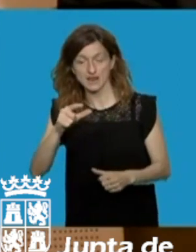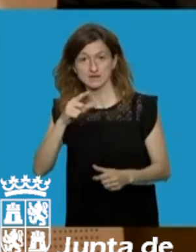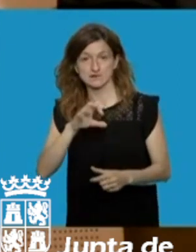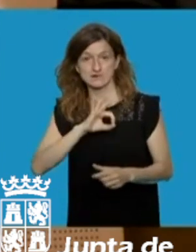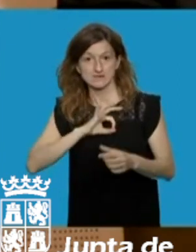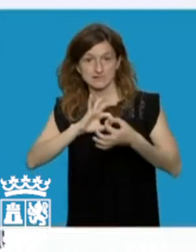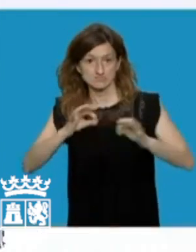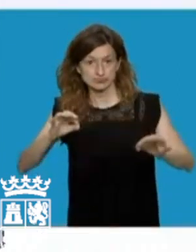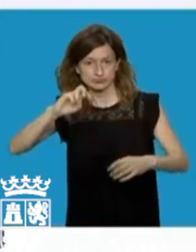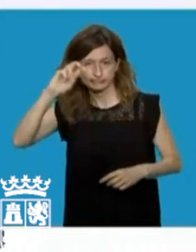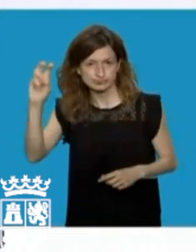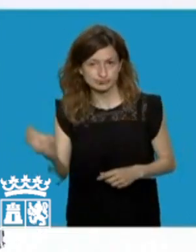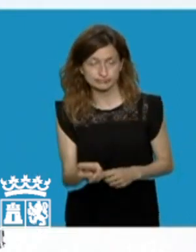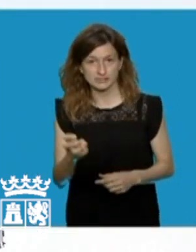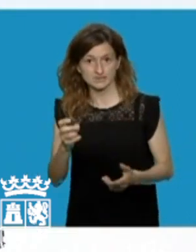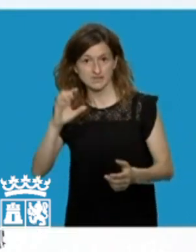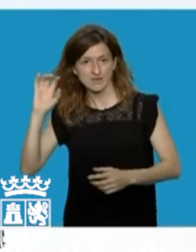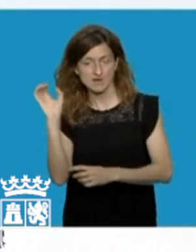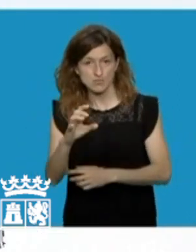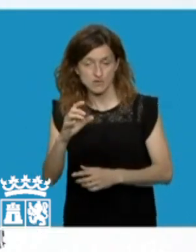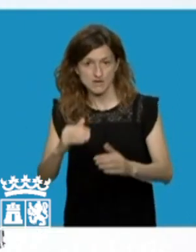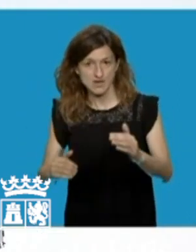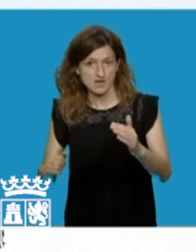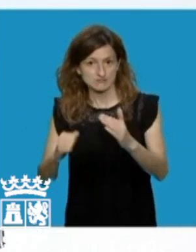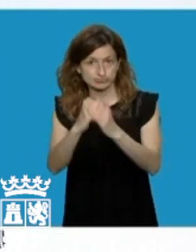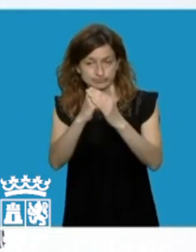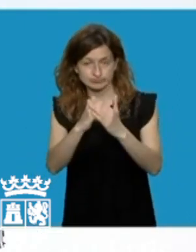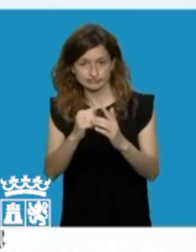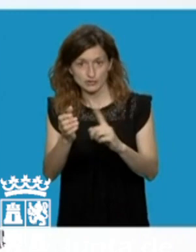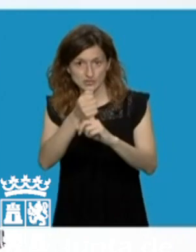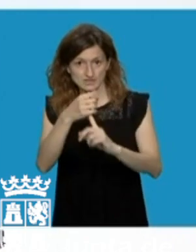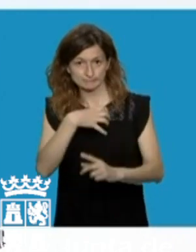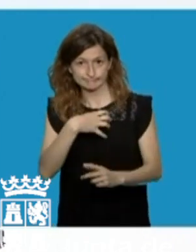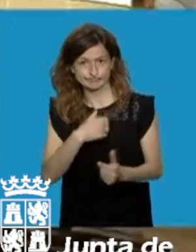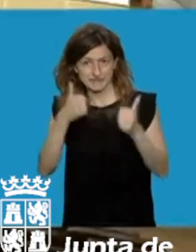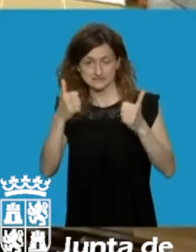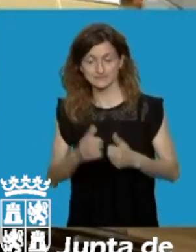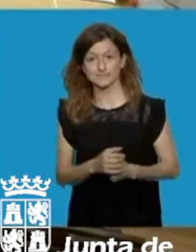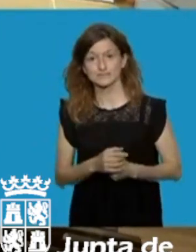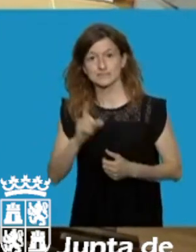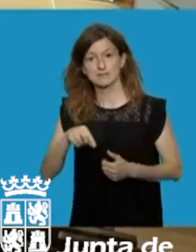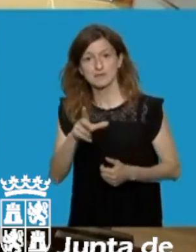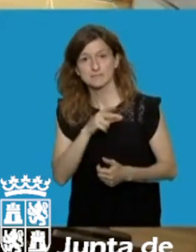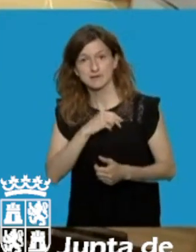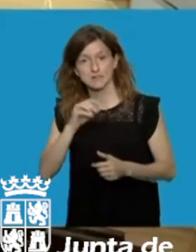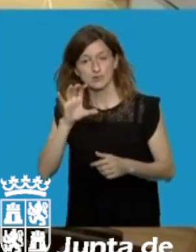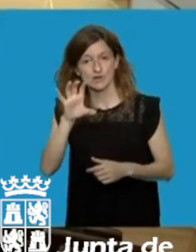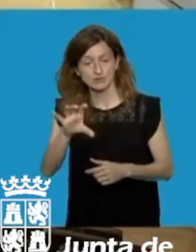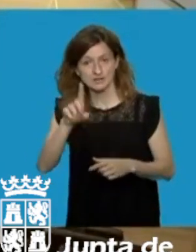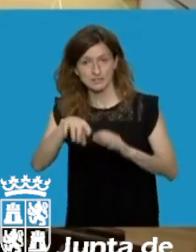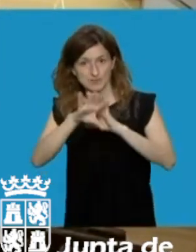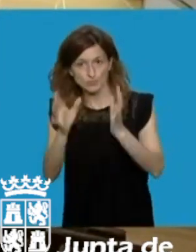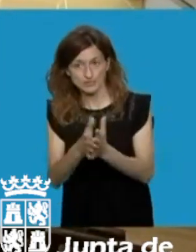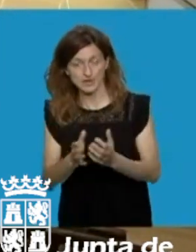en fin, con un registro goleador casi inalcanzable y un palmarés repleto de los más importantes títulos nacionales e